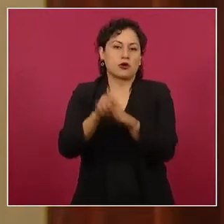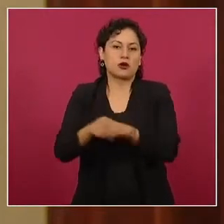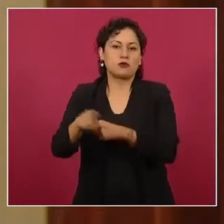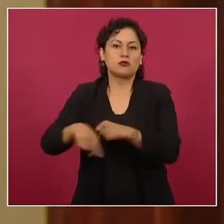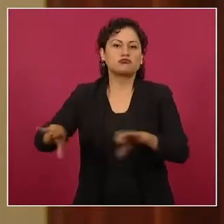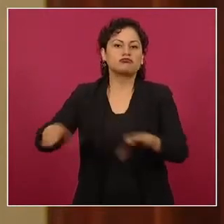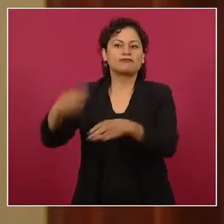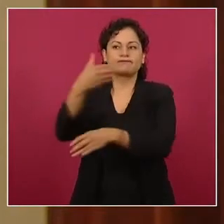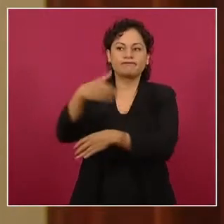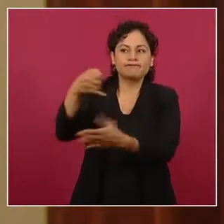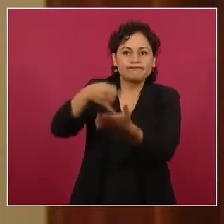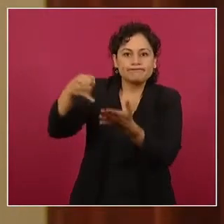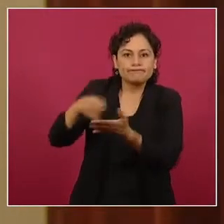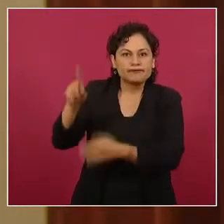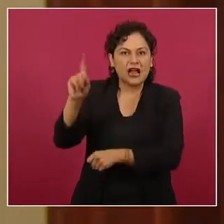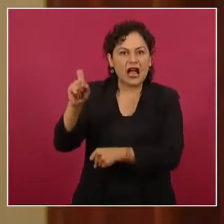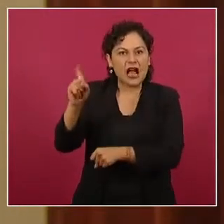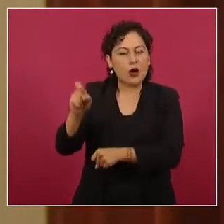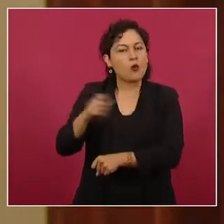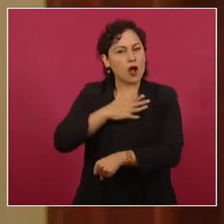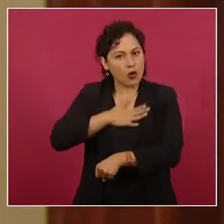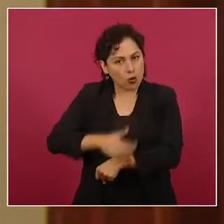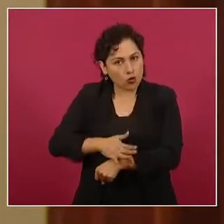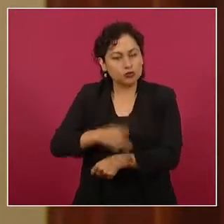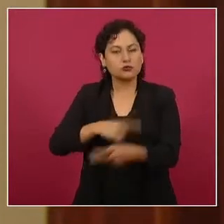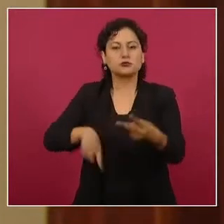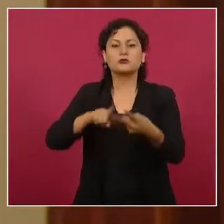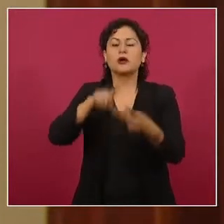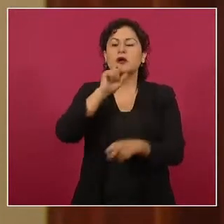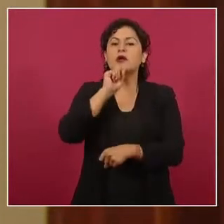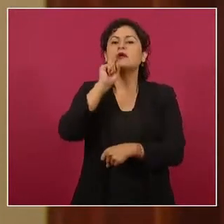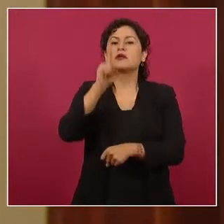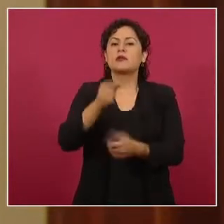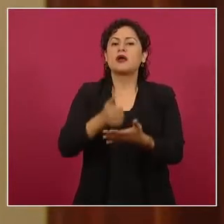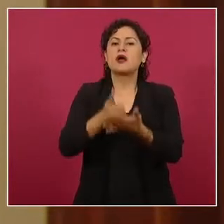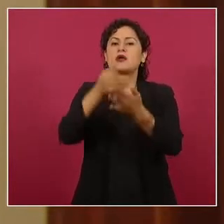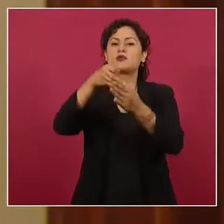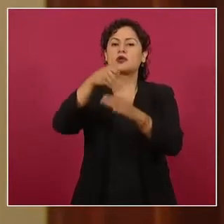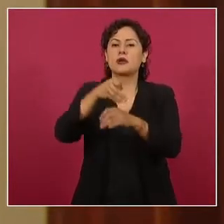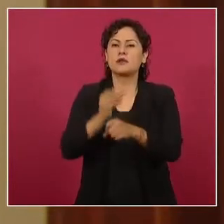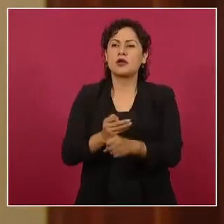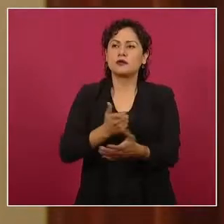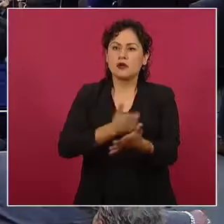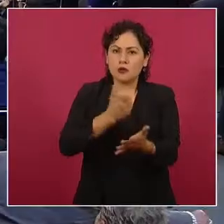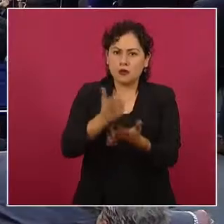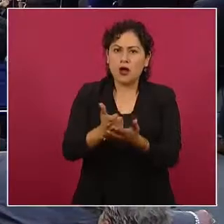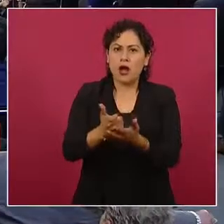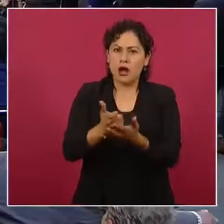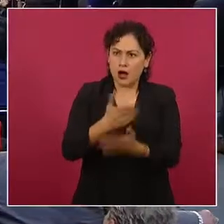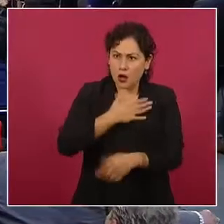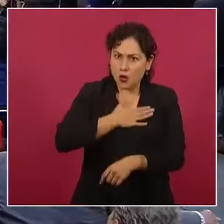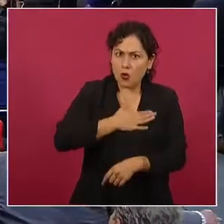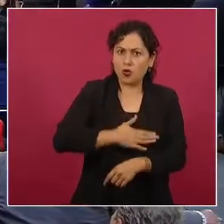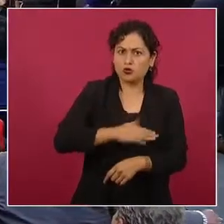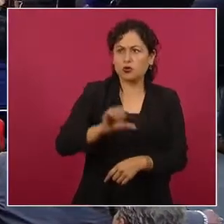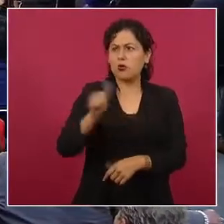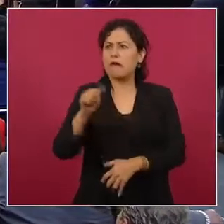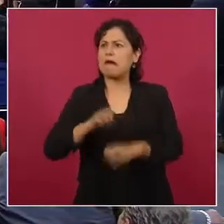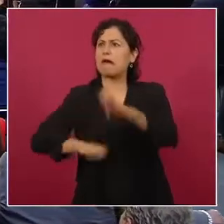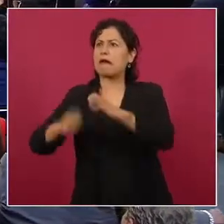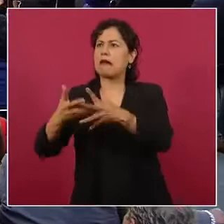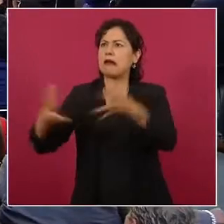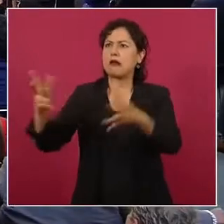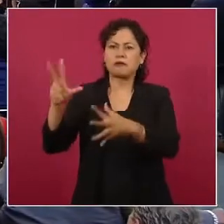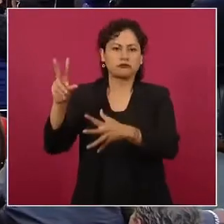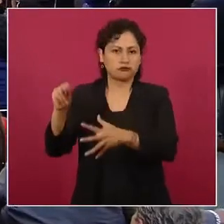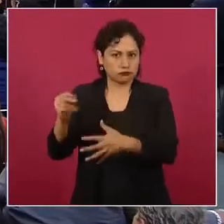agrícola, a que los ayuntamientos paguen una tarifa de un servicio público y no industrial o comercial. Eso es lo que se